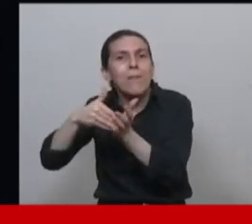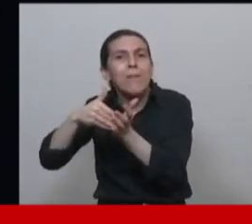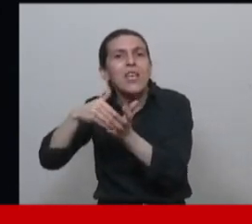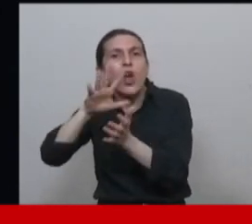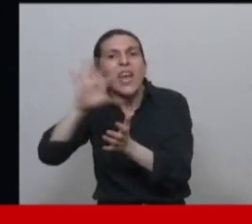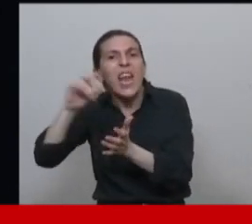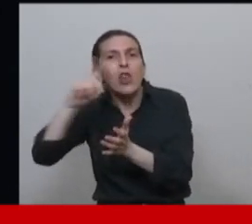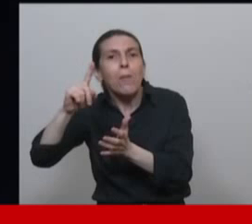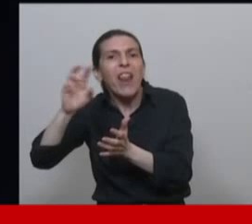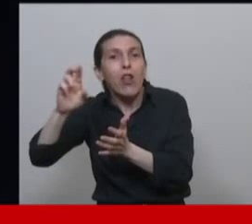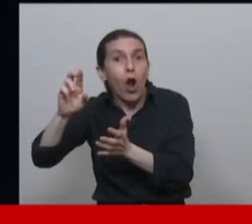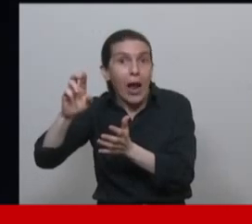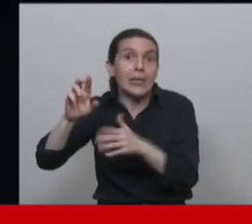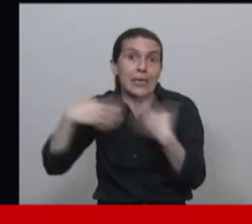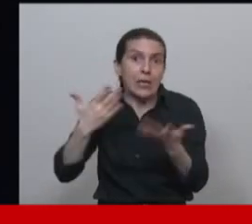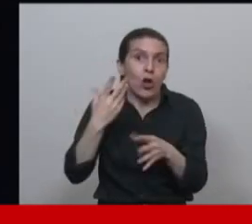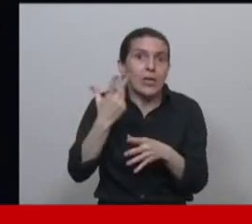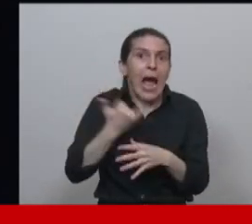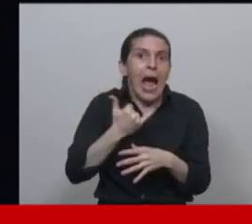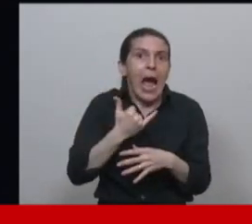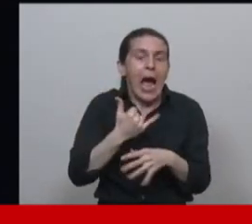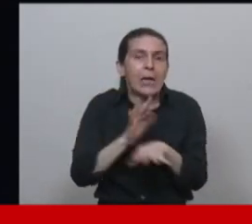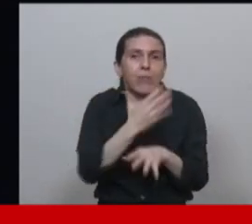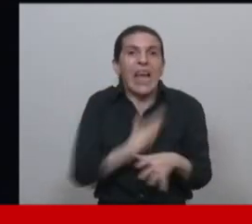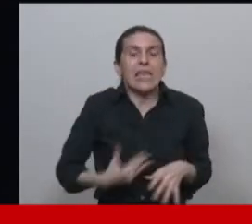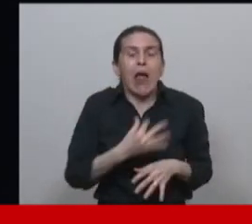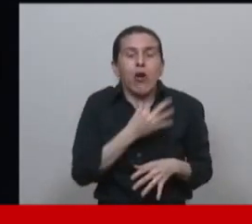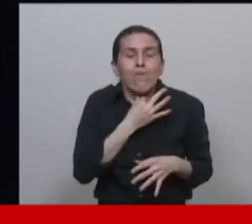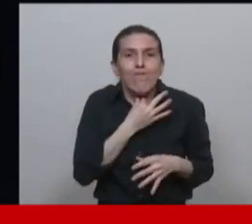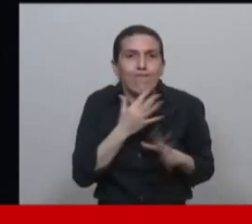reduce la carga para el Estado. Y en el periodo